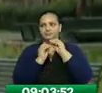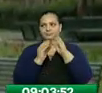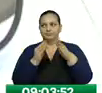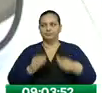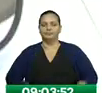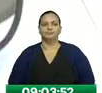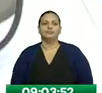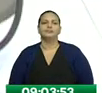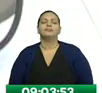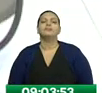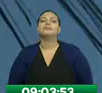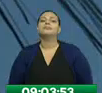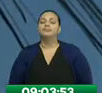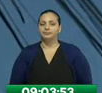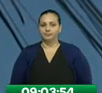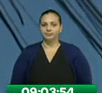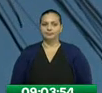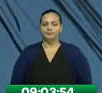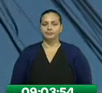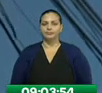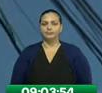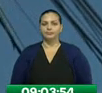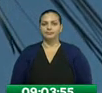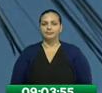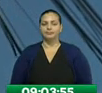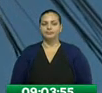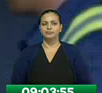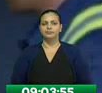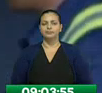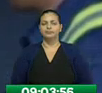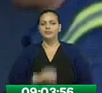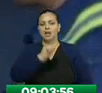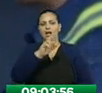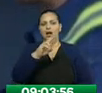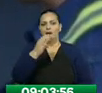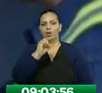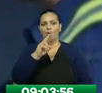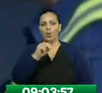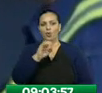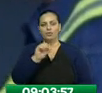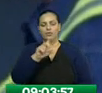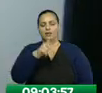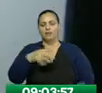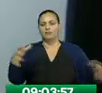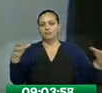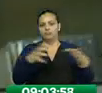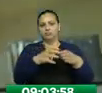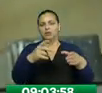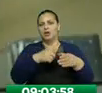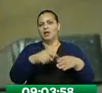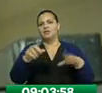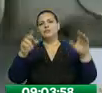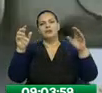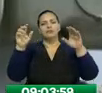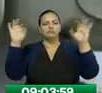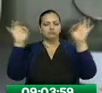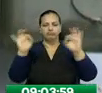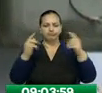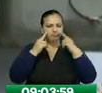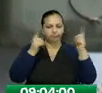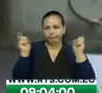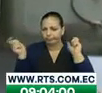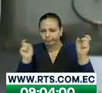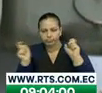través de la Agencia de Regulación y Control de Electricidad, aprobó en resolución del 16 de junio la reducción de tarifas eléctricas a